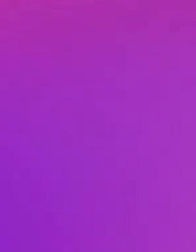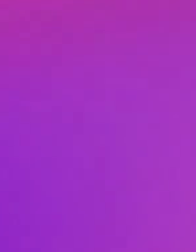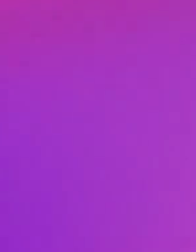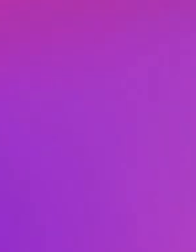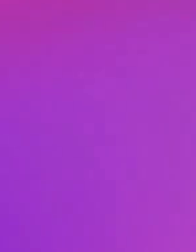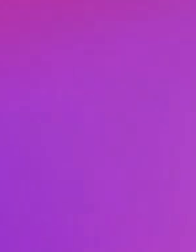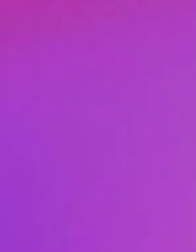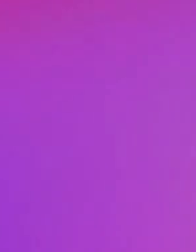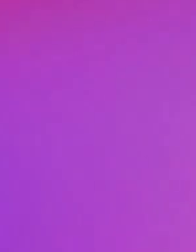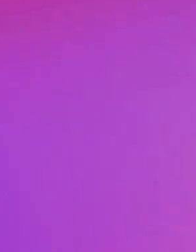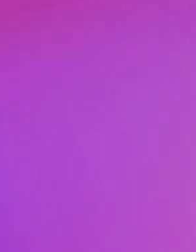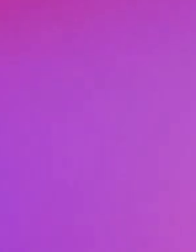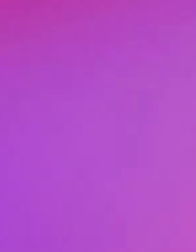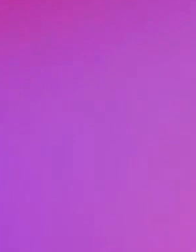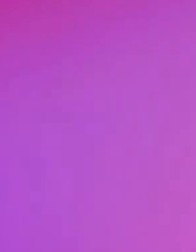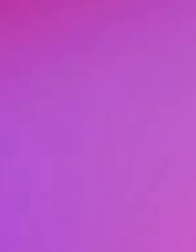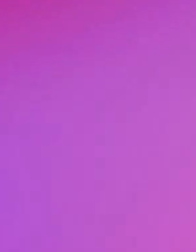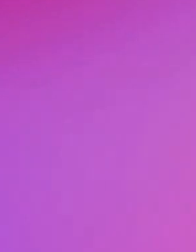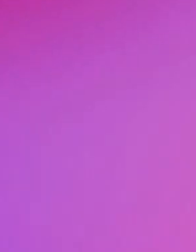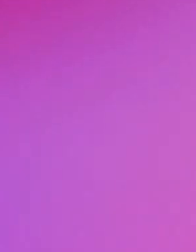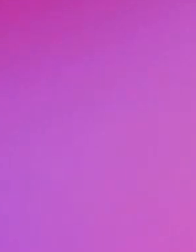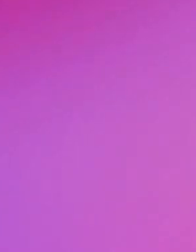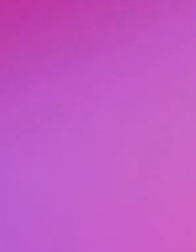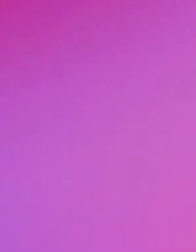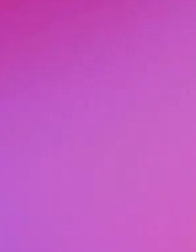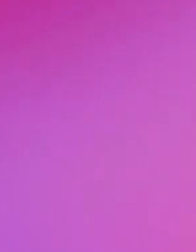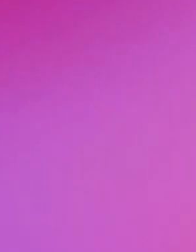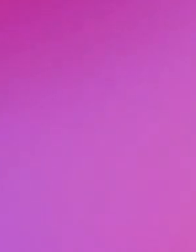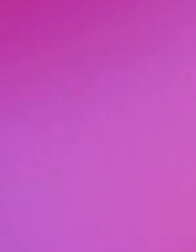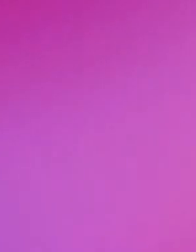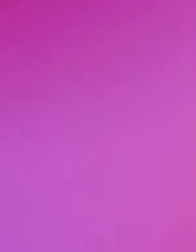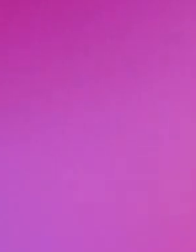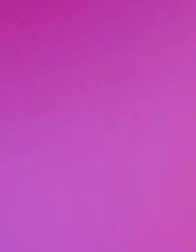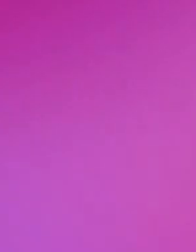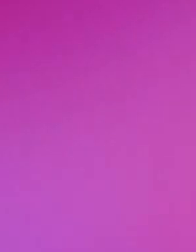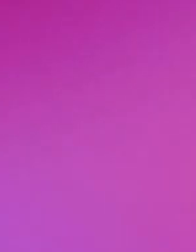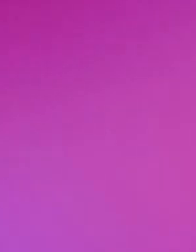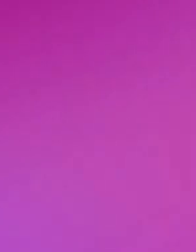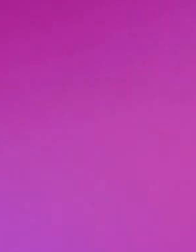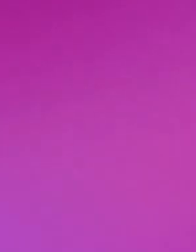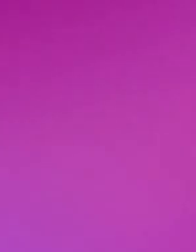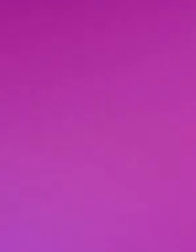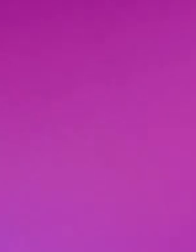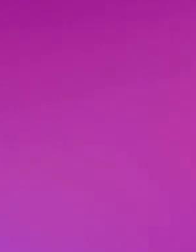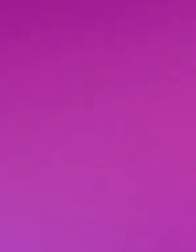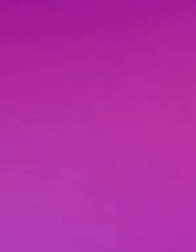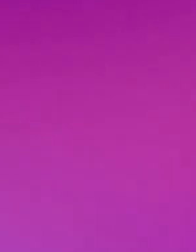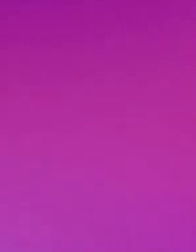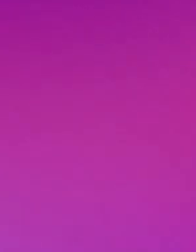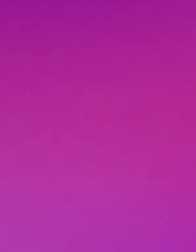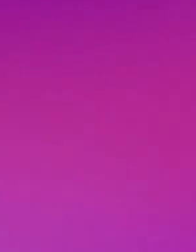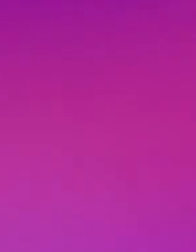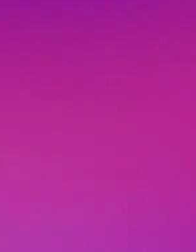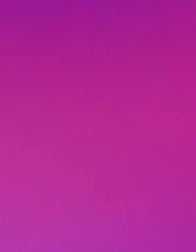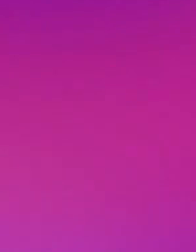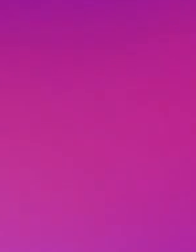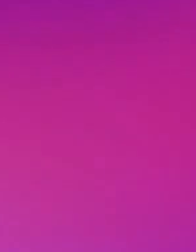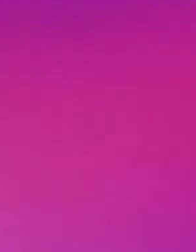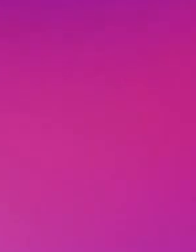Si requieres consultar los libros de texto en versión digital, recuerda que los puedes encontrar en la página